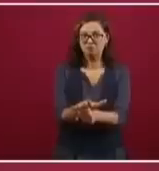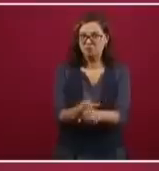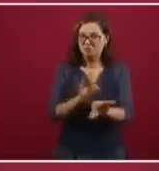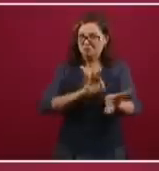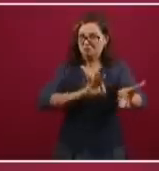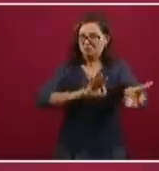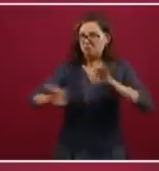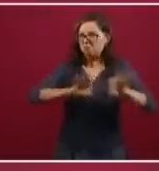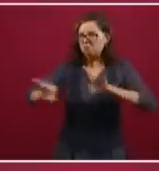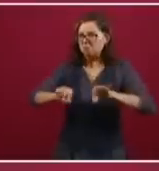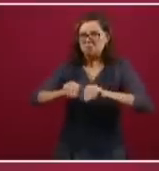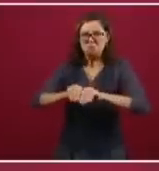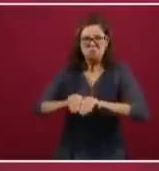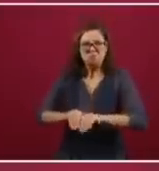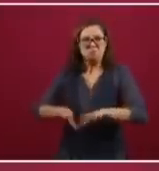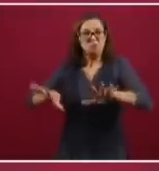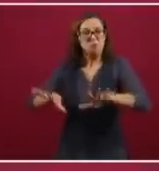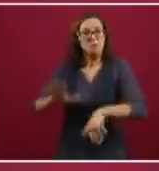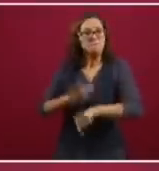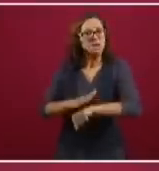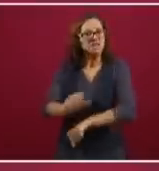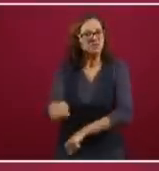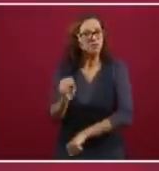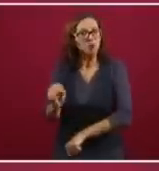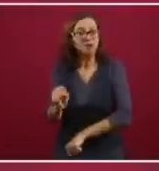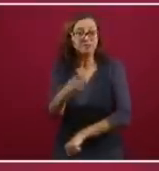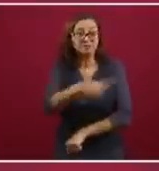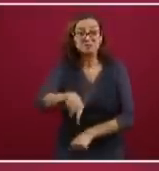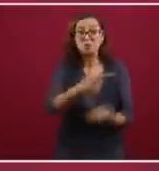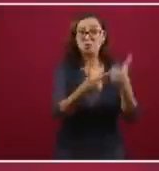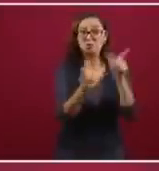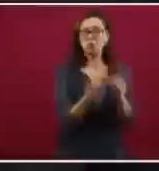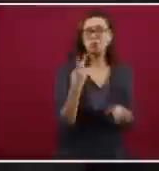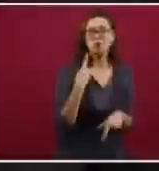influencia que los partidos.